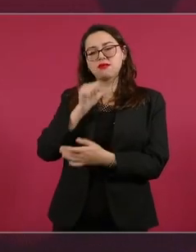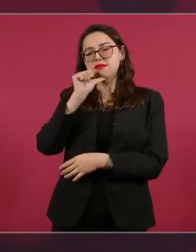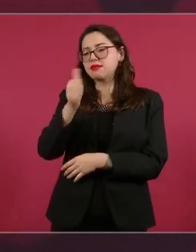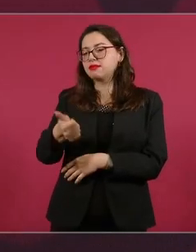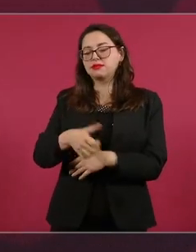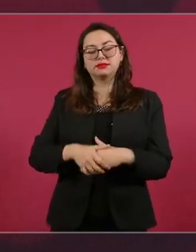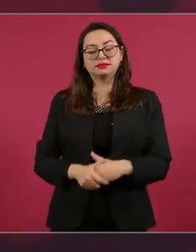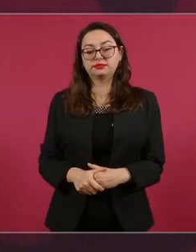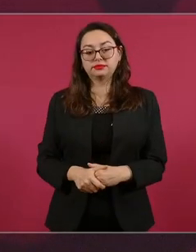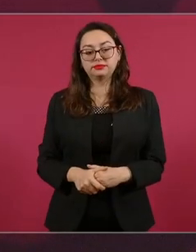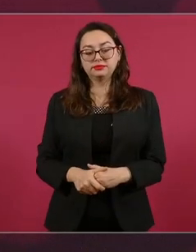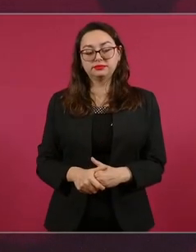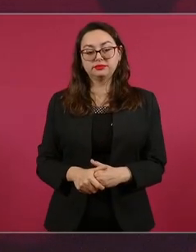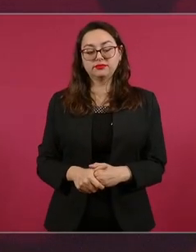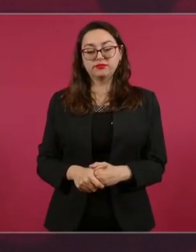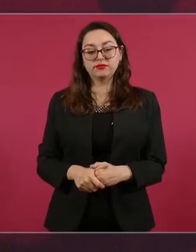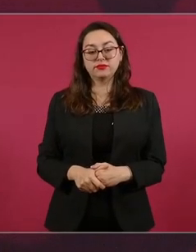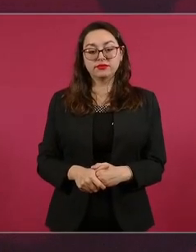Imagínense